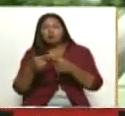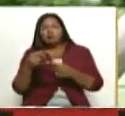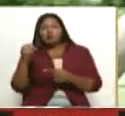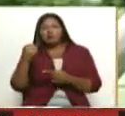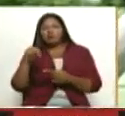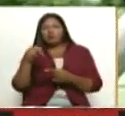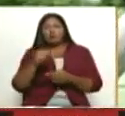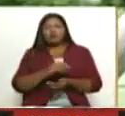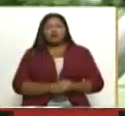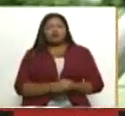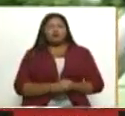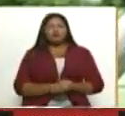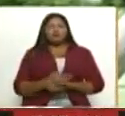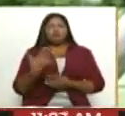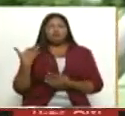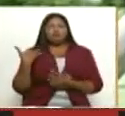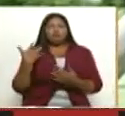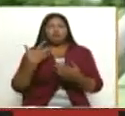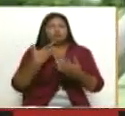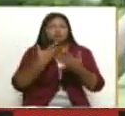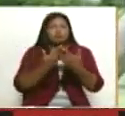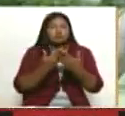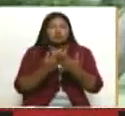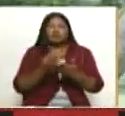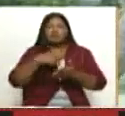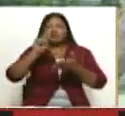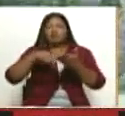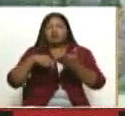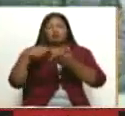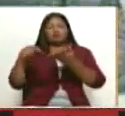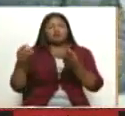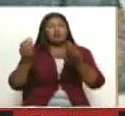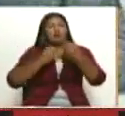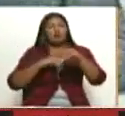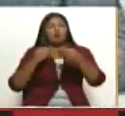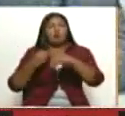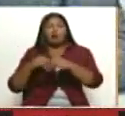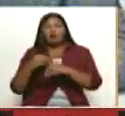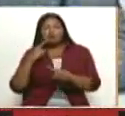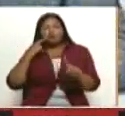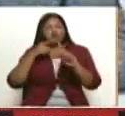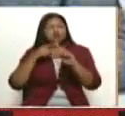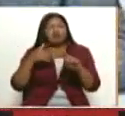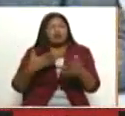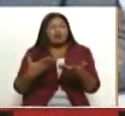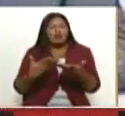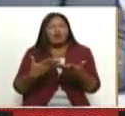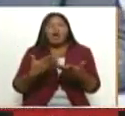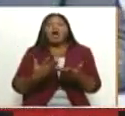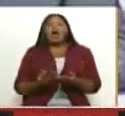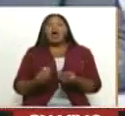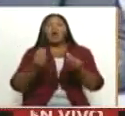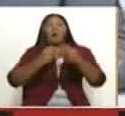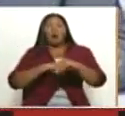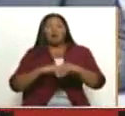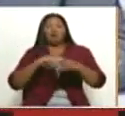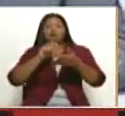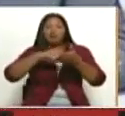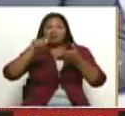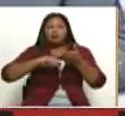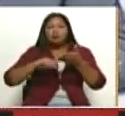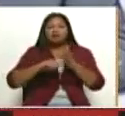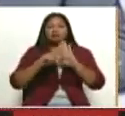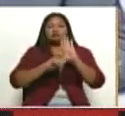ha venido firmando una serie de acuerdos bajo una lógica, que es que acuerdo que se va firmando